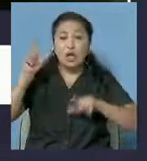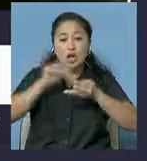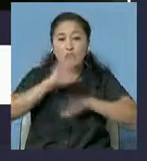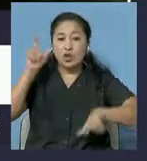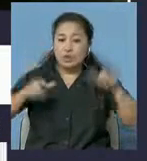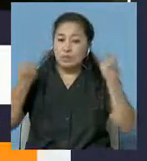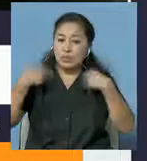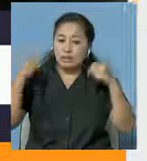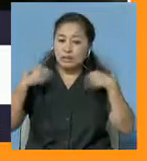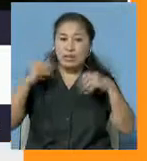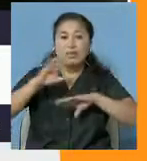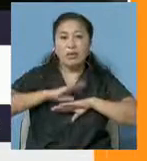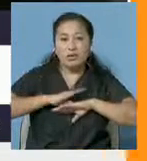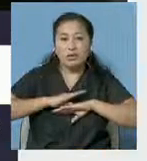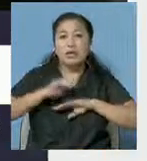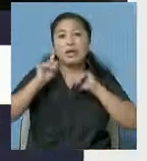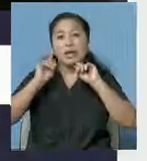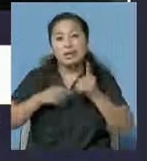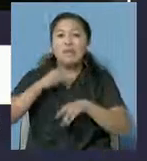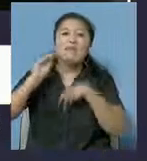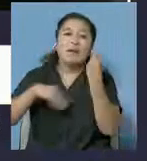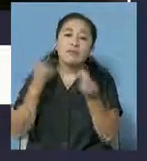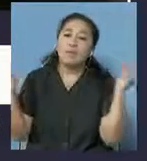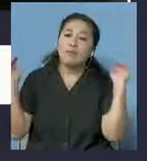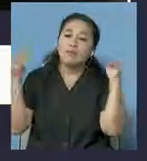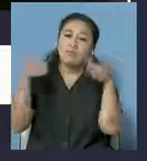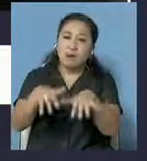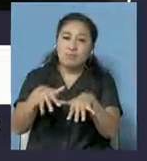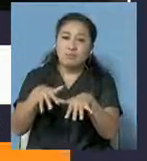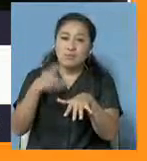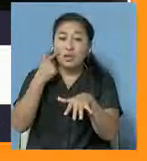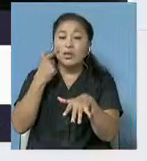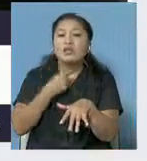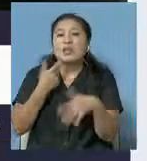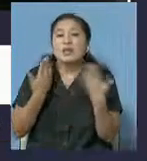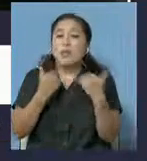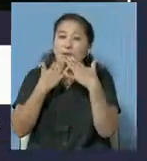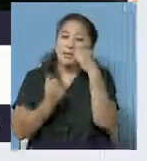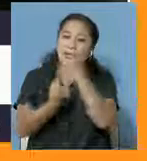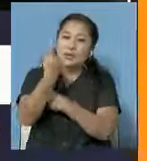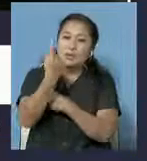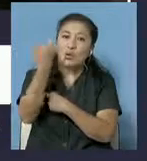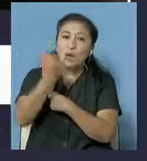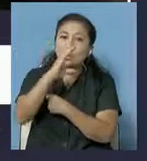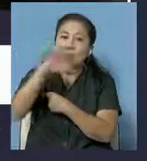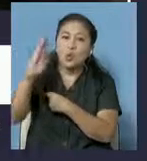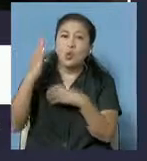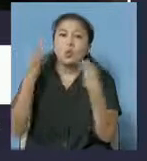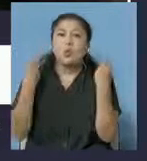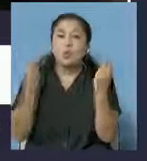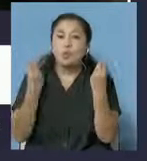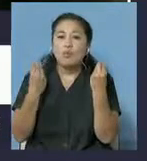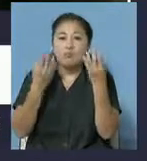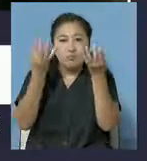chicos que practican estos distintos deportes, sino la familia, ¿no? Que es lo que queremos. Hoy, gracias a Dios, tenemos un club lleno